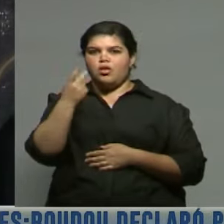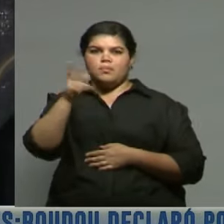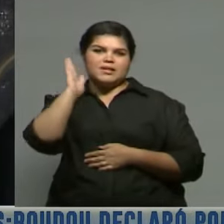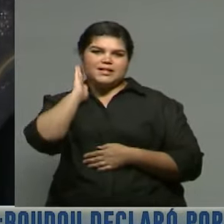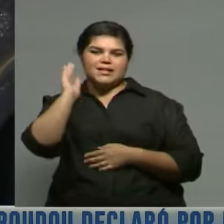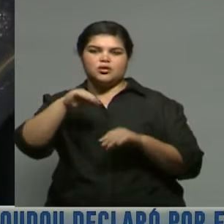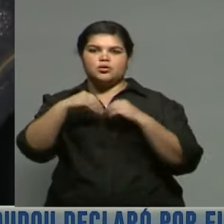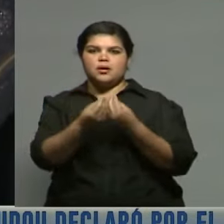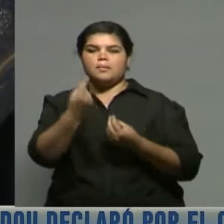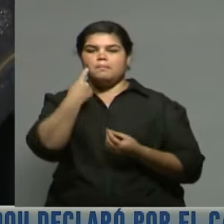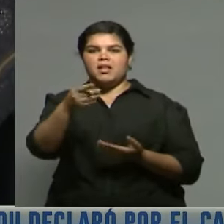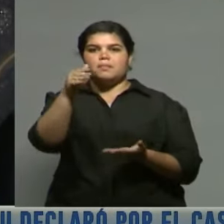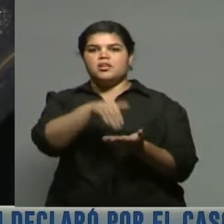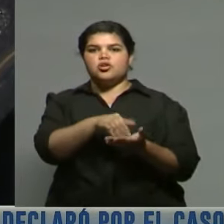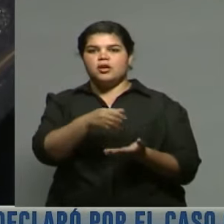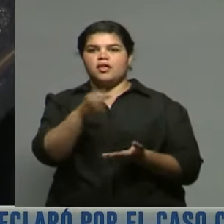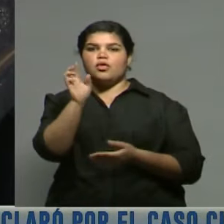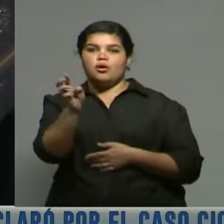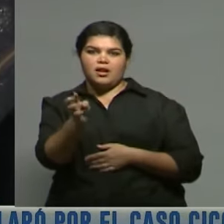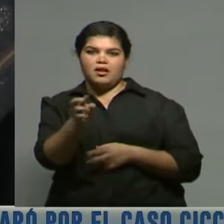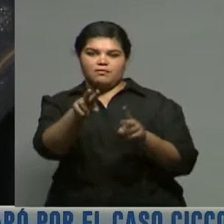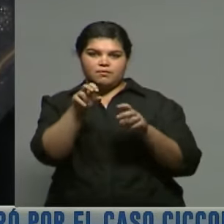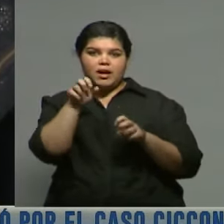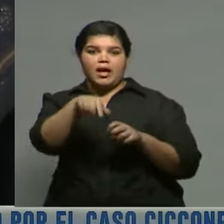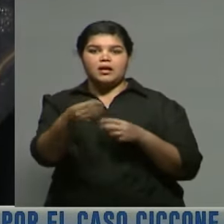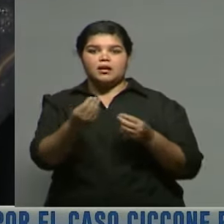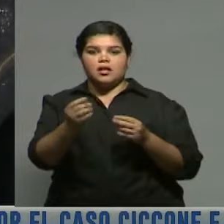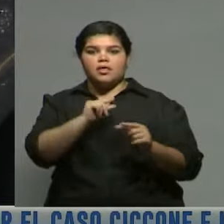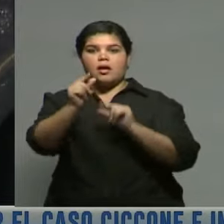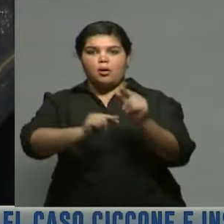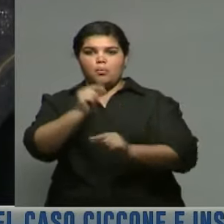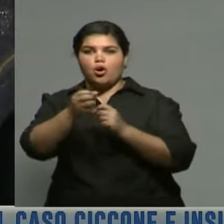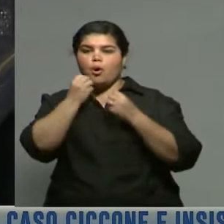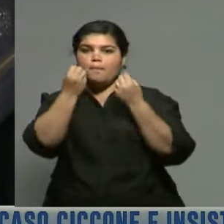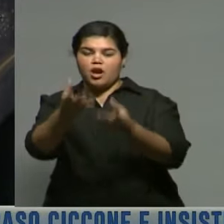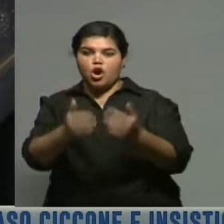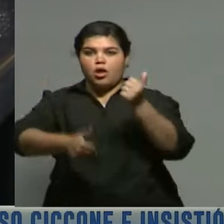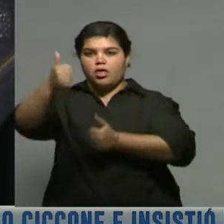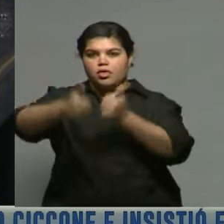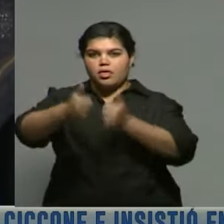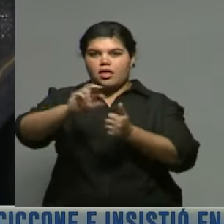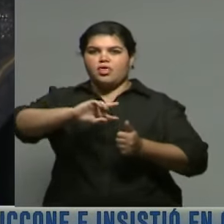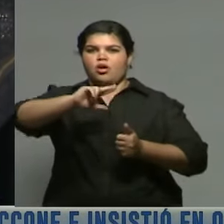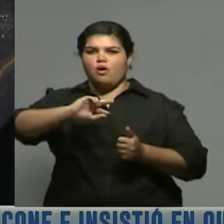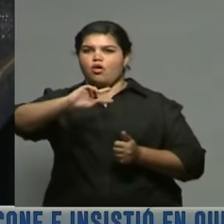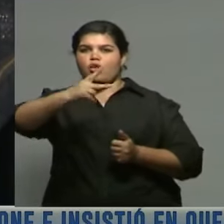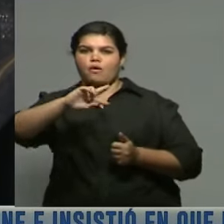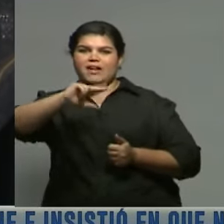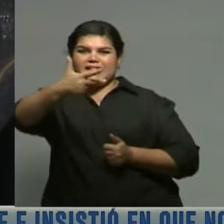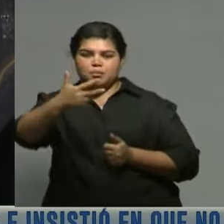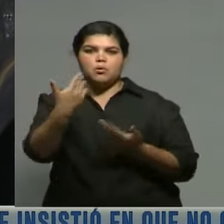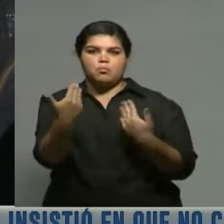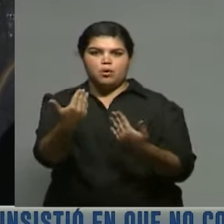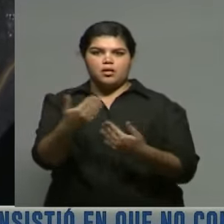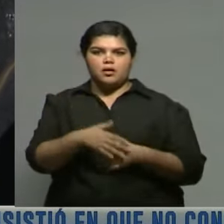casi 1.000 millones de dólares con capacidades a que si tenemos mejoras en la competitividad podamos duplicar o triplicar ese número, es decir, además